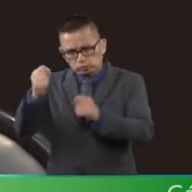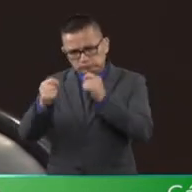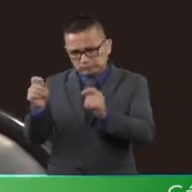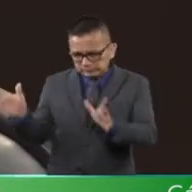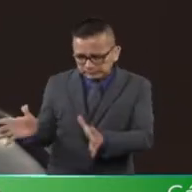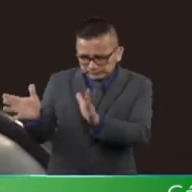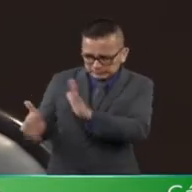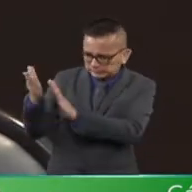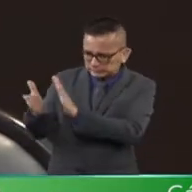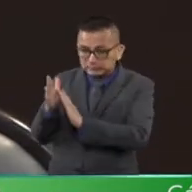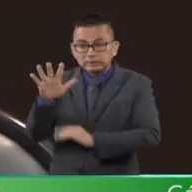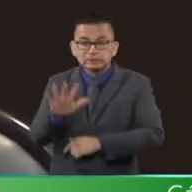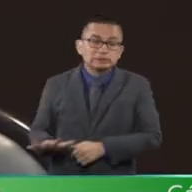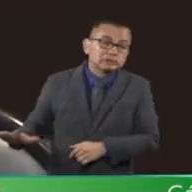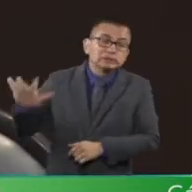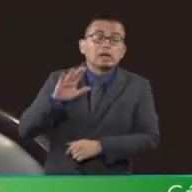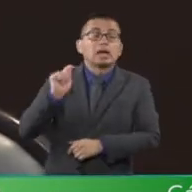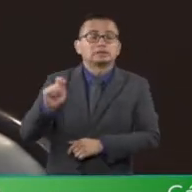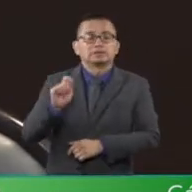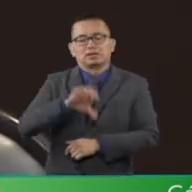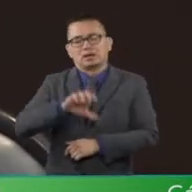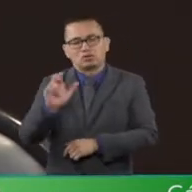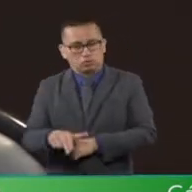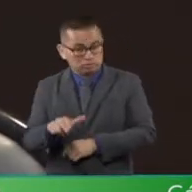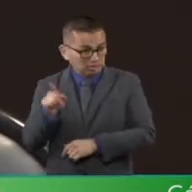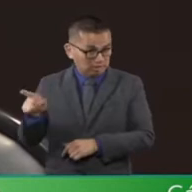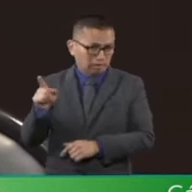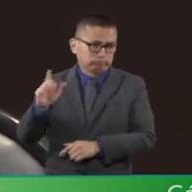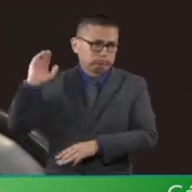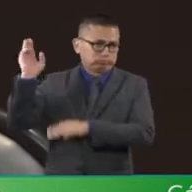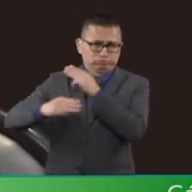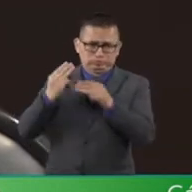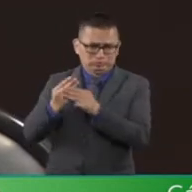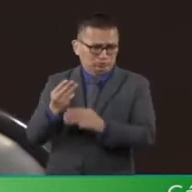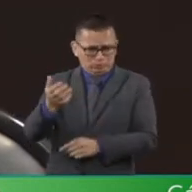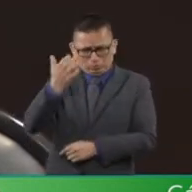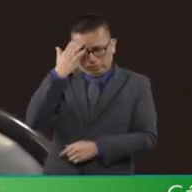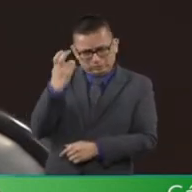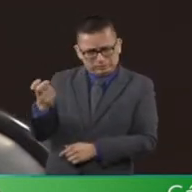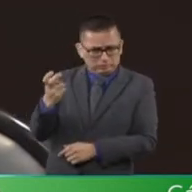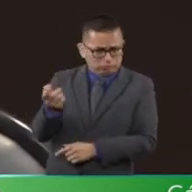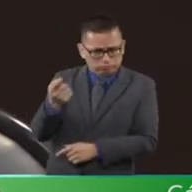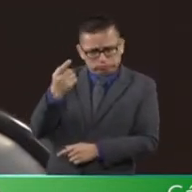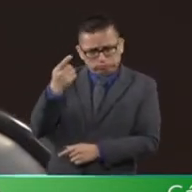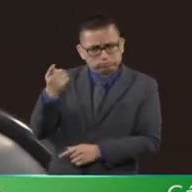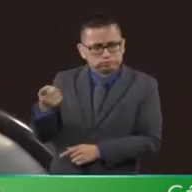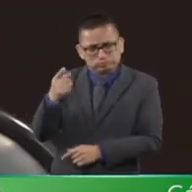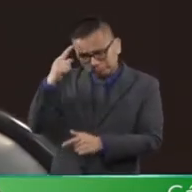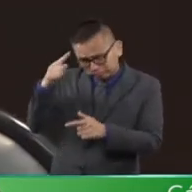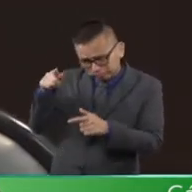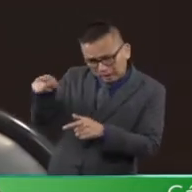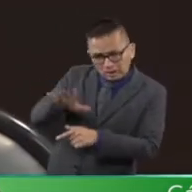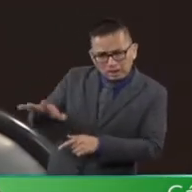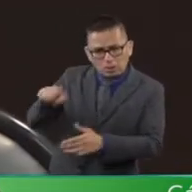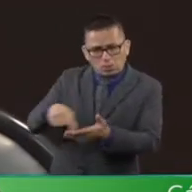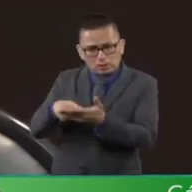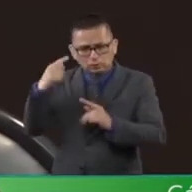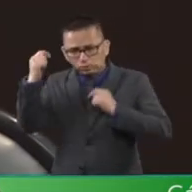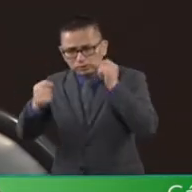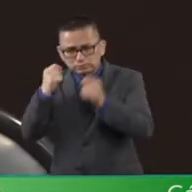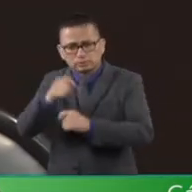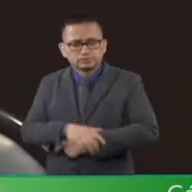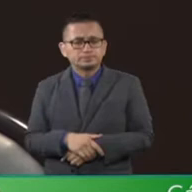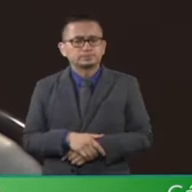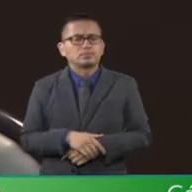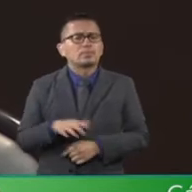Cancún en tan solo 50 años Quintana ro pasó de tener una economía basada en la agricultura y en la venta de Maderas preciosas